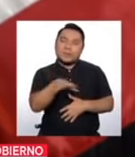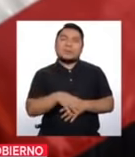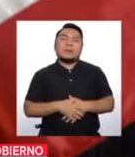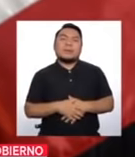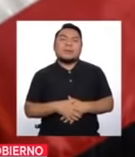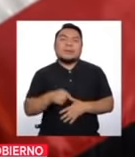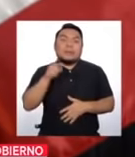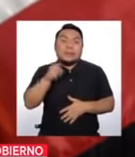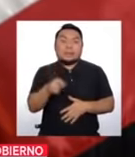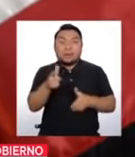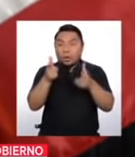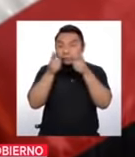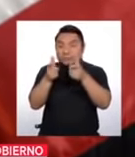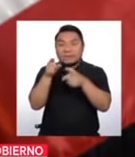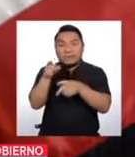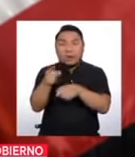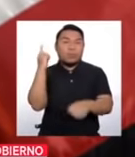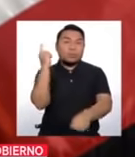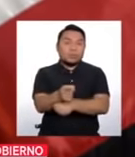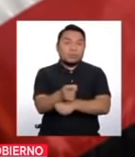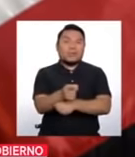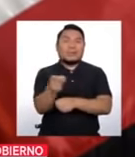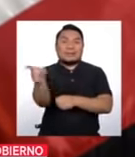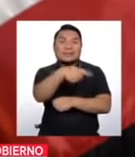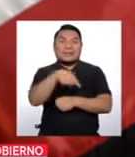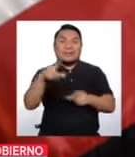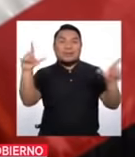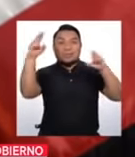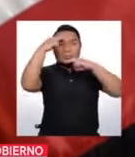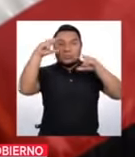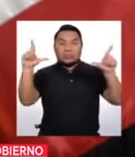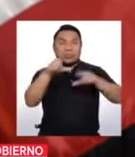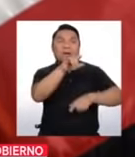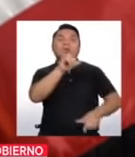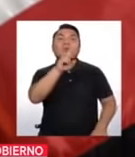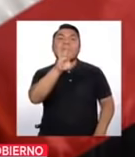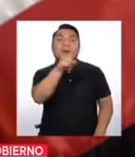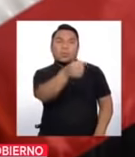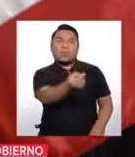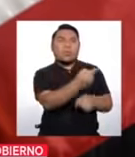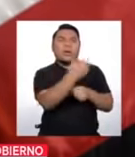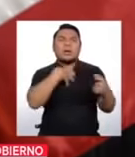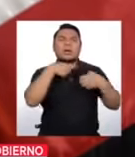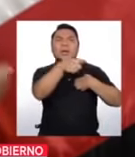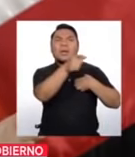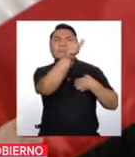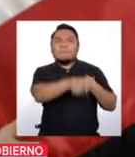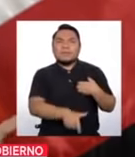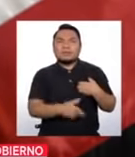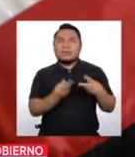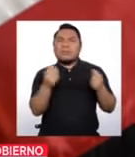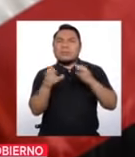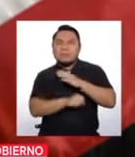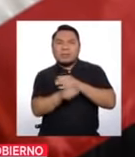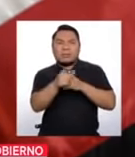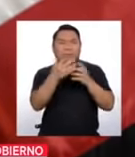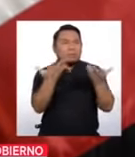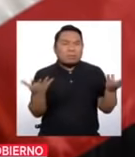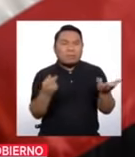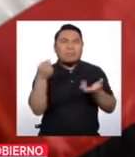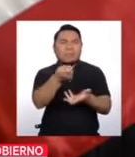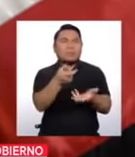esta observación o denuncia que hace este medio de comunicación de Yurimaguas lo haremos verificar por el órgano de control interno y,